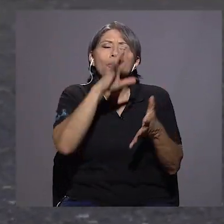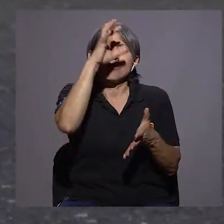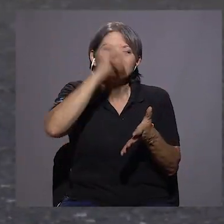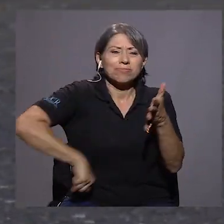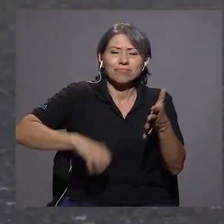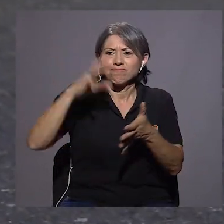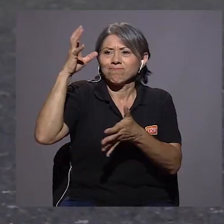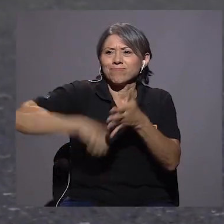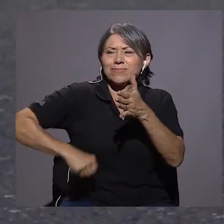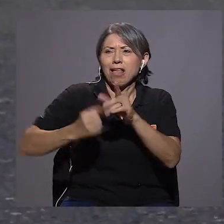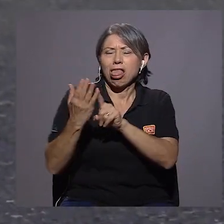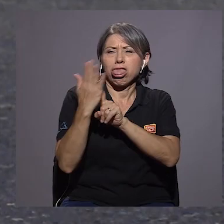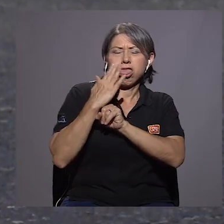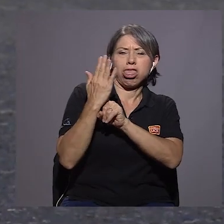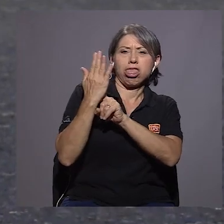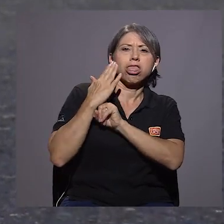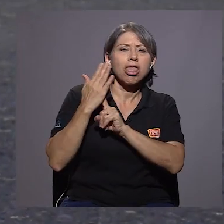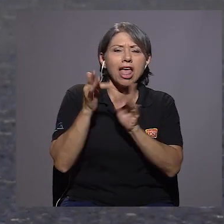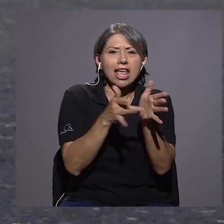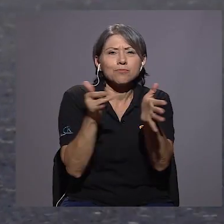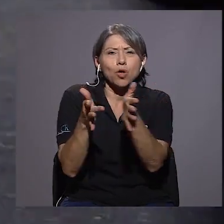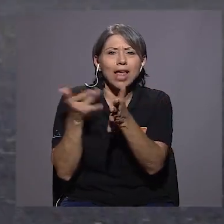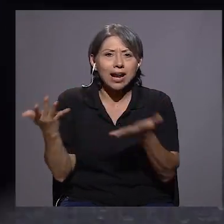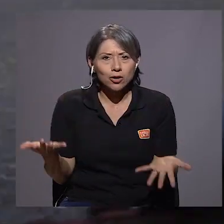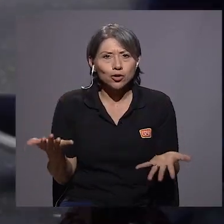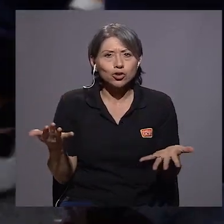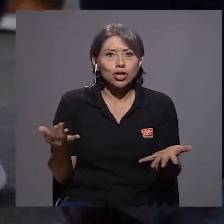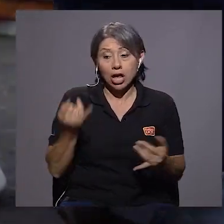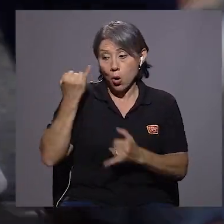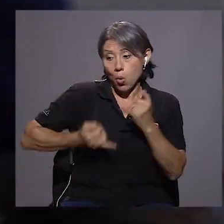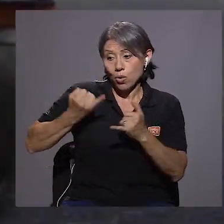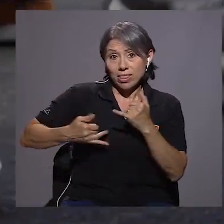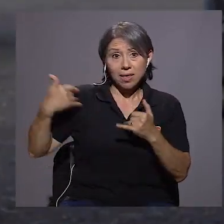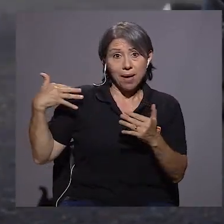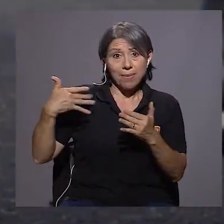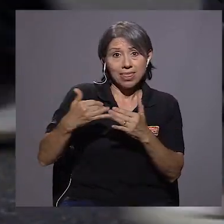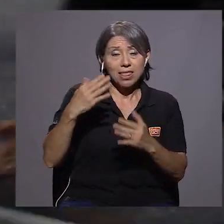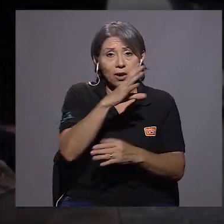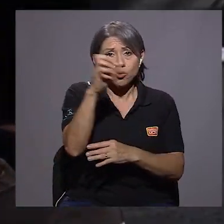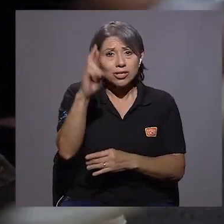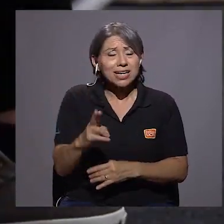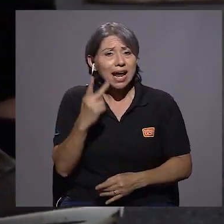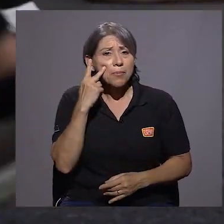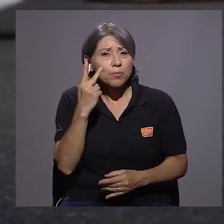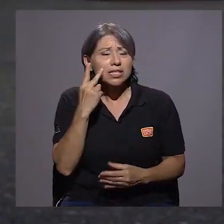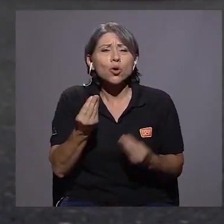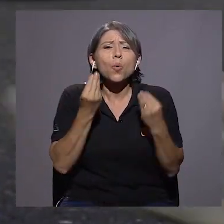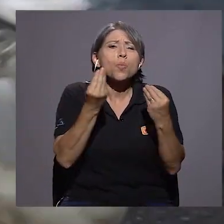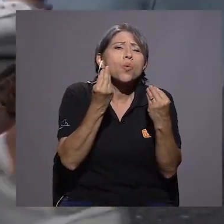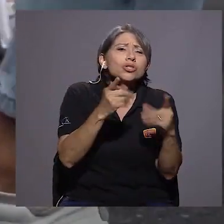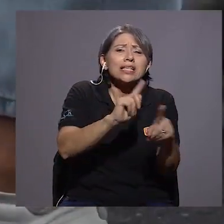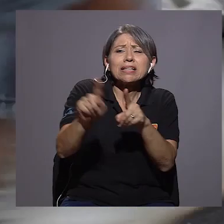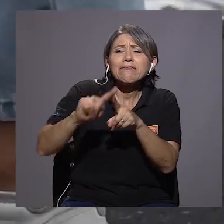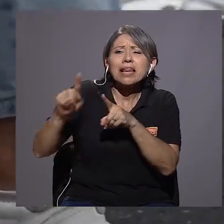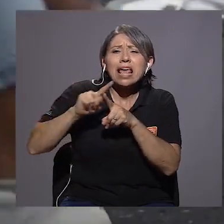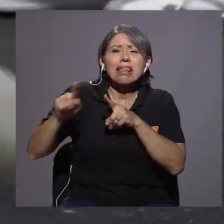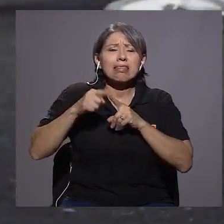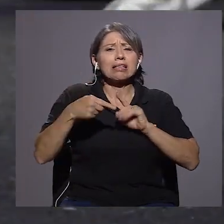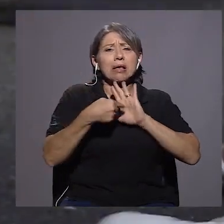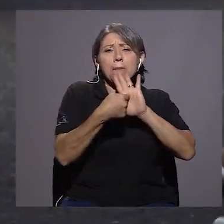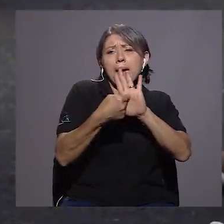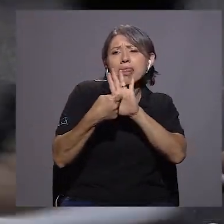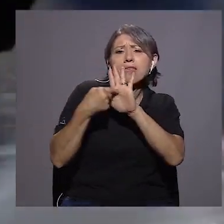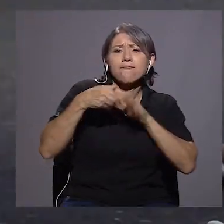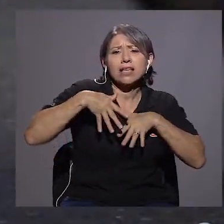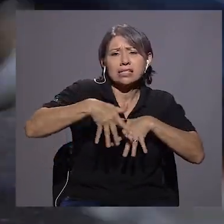siempre buscan despojarnos, que siempre buscan reprimirnos, explotarnos. Y últimamente en Costa Rica hemos visto que